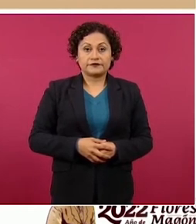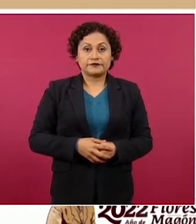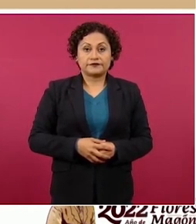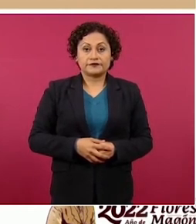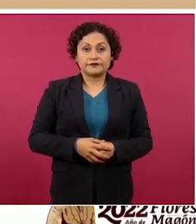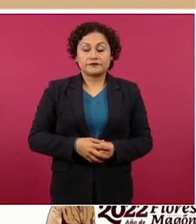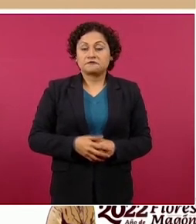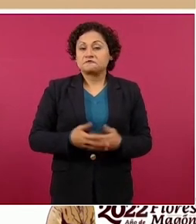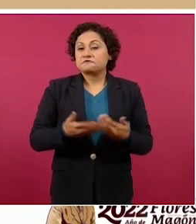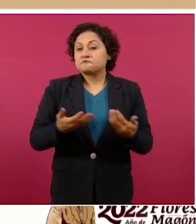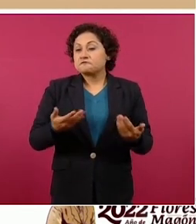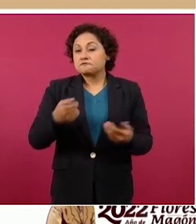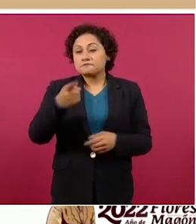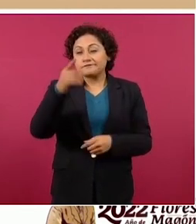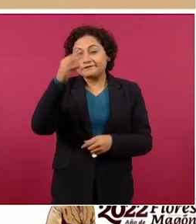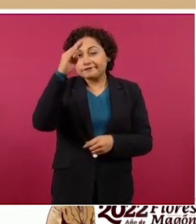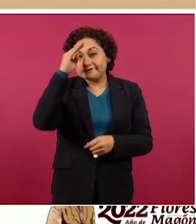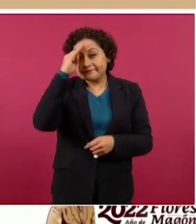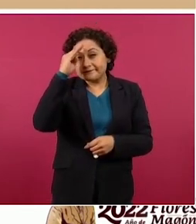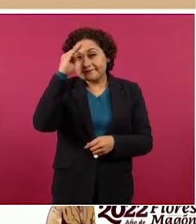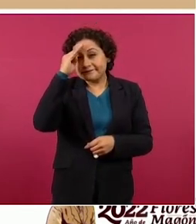Si no